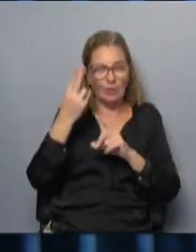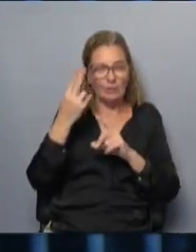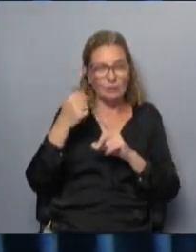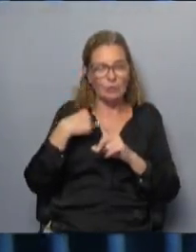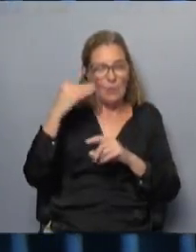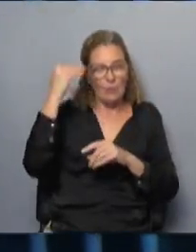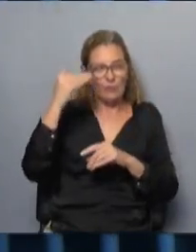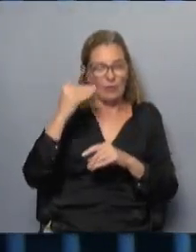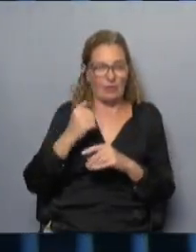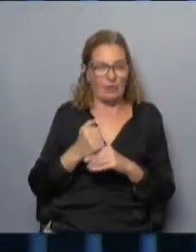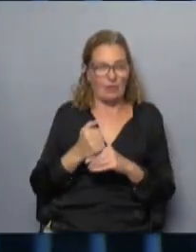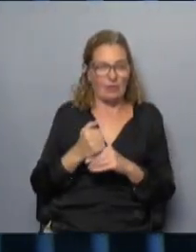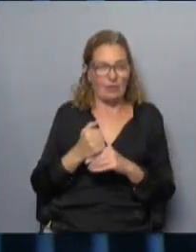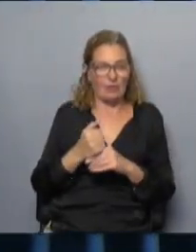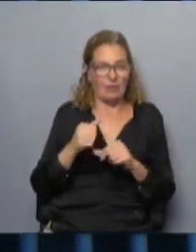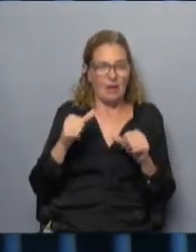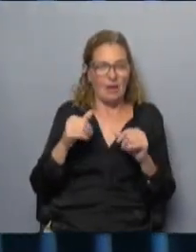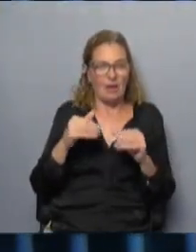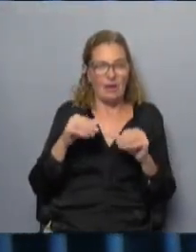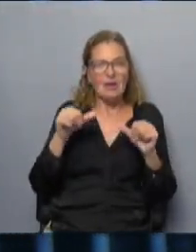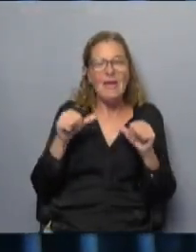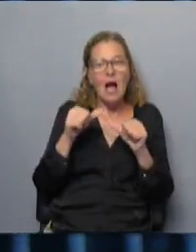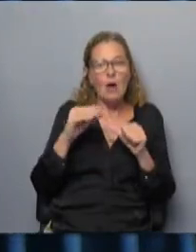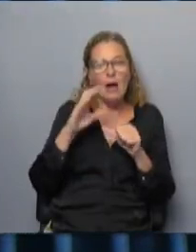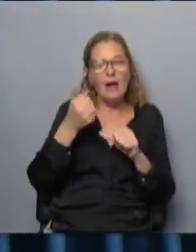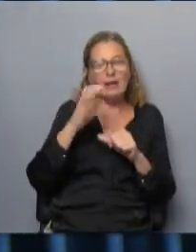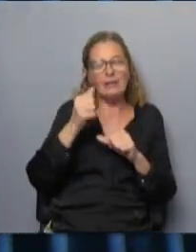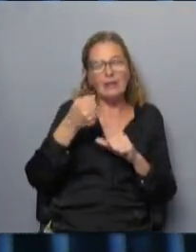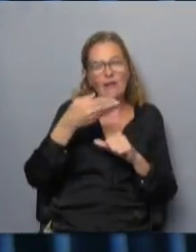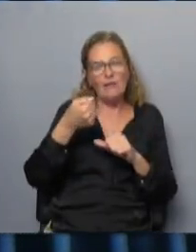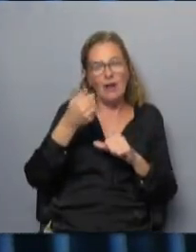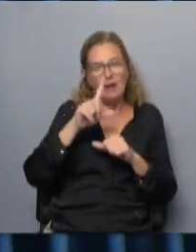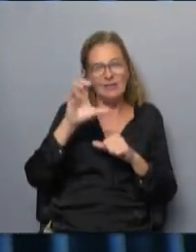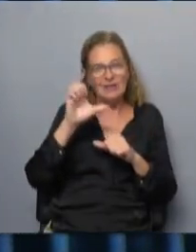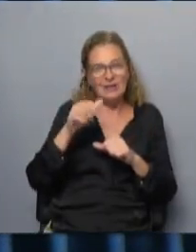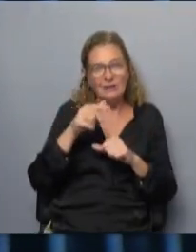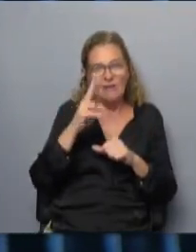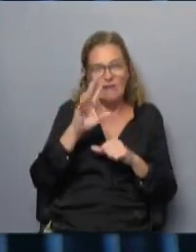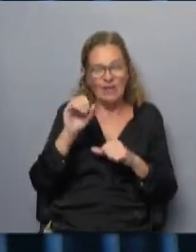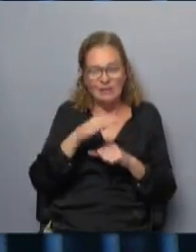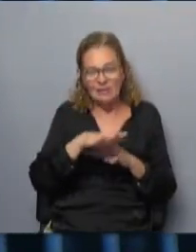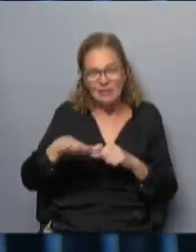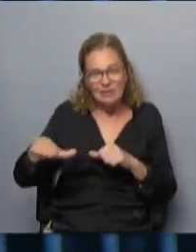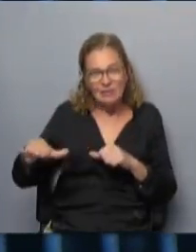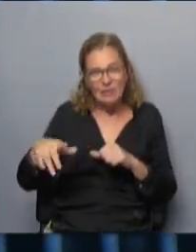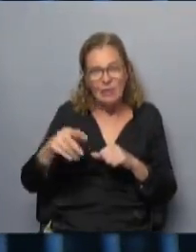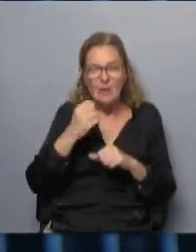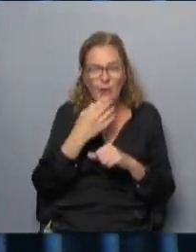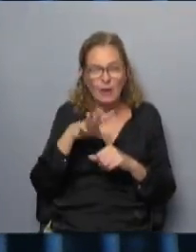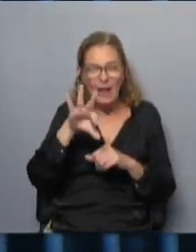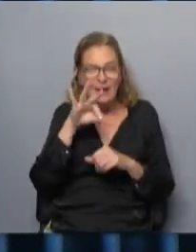hago en casavalle tengo 20 gurises que él dijo los mejores que van a llegar